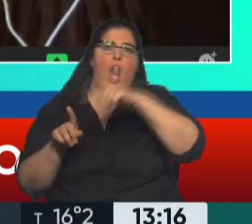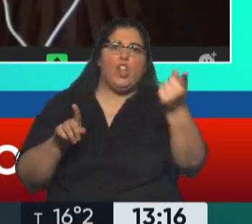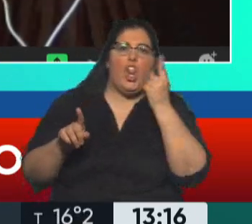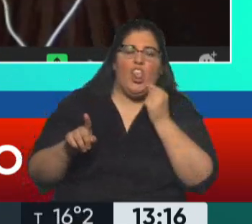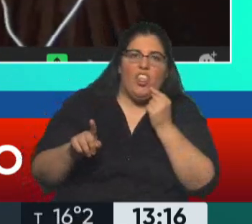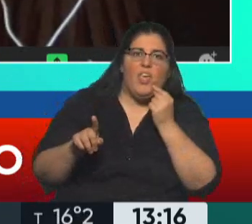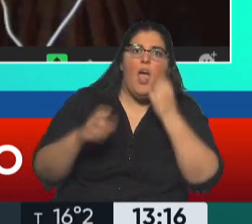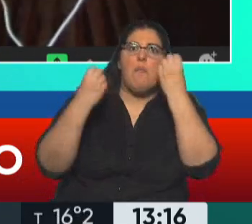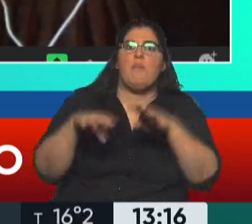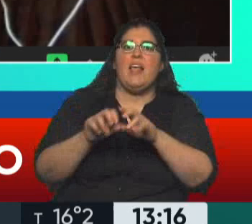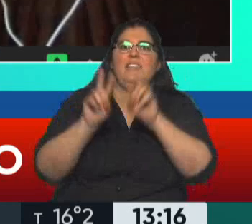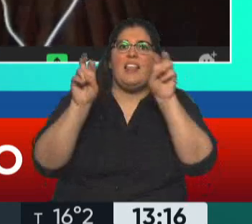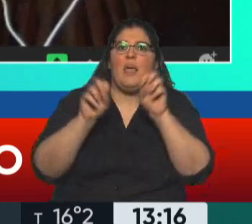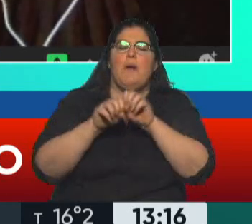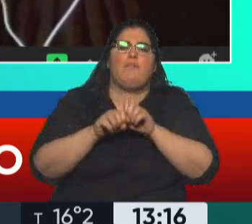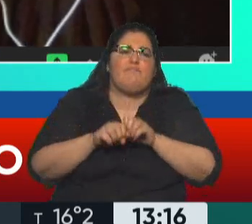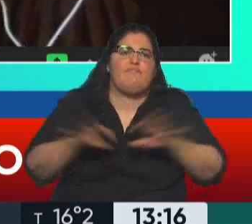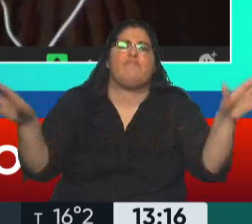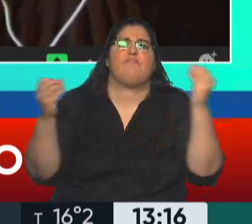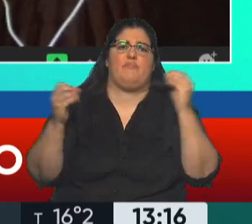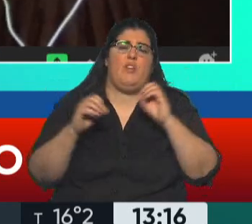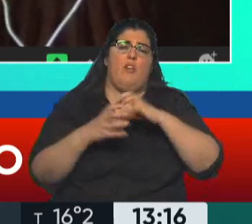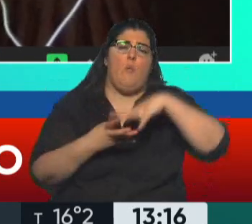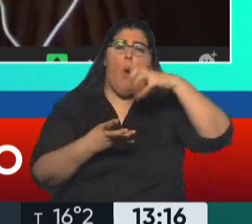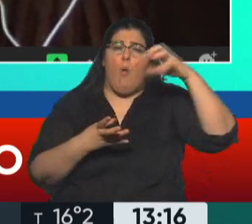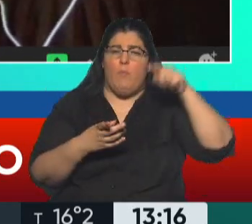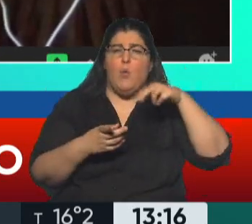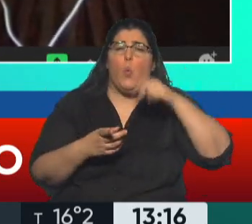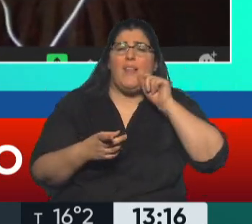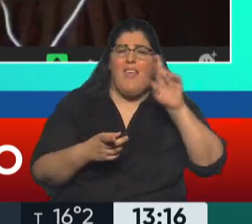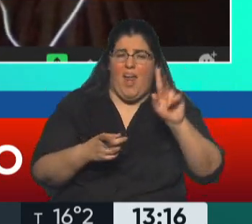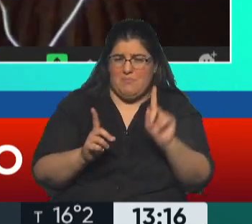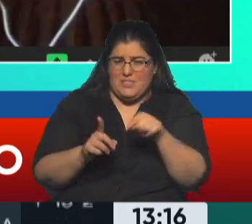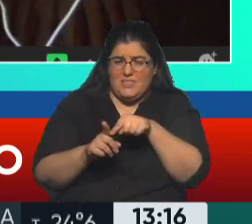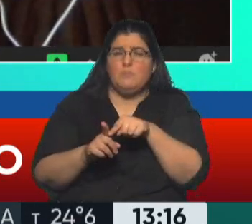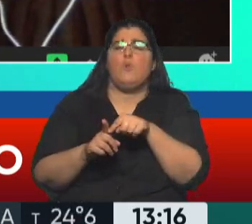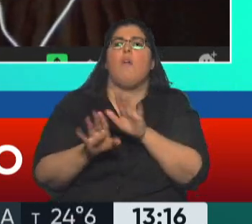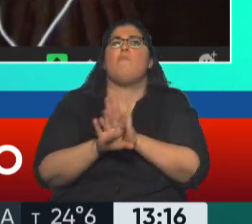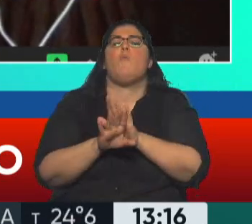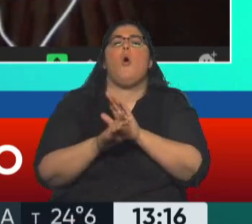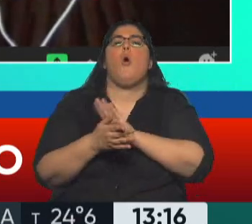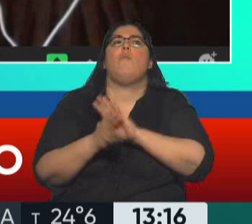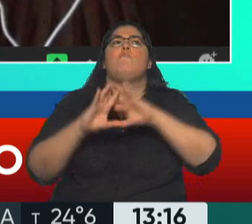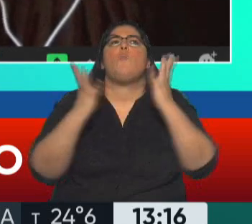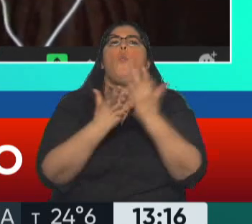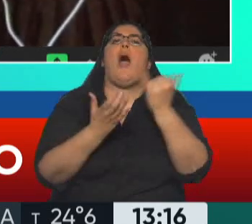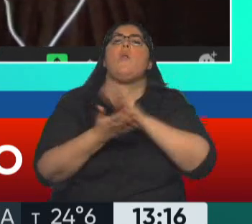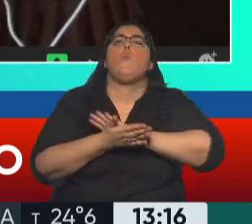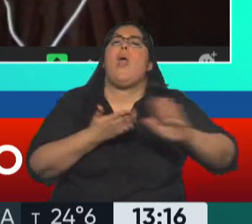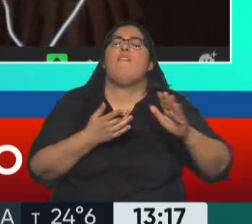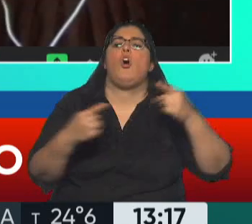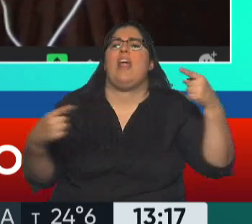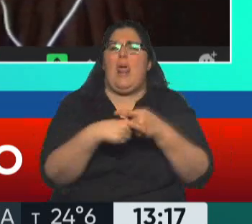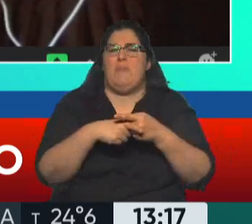de la proliferación nuclear, de aquellos nuevos enemigos que marcaban este nuevo mundo, ¿no? Así lo definió él: China, Rusia,